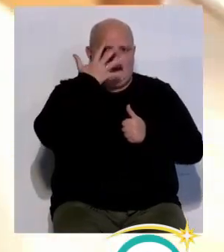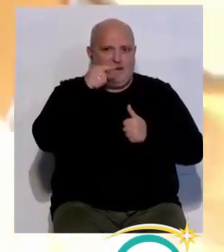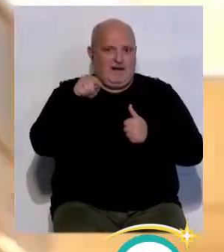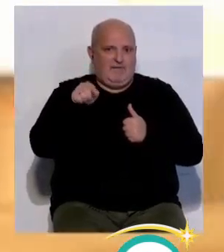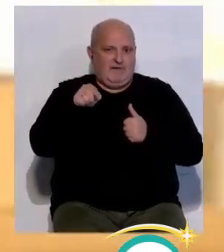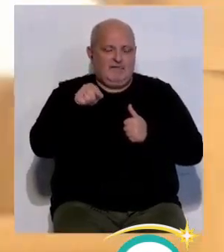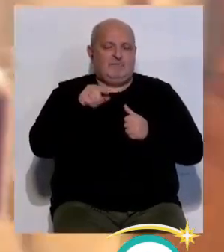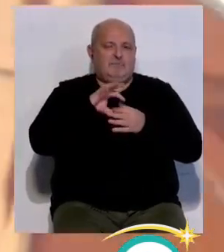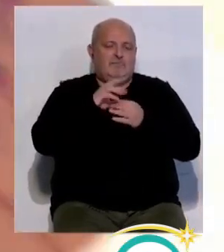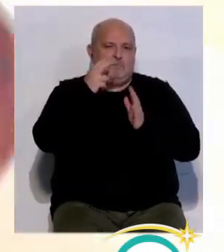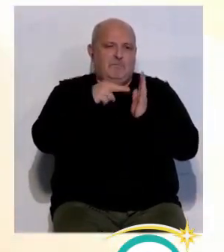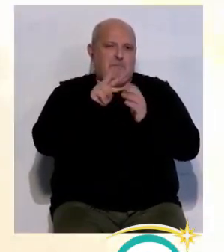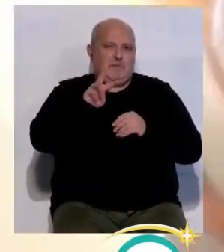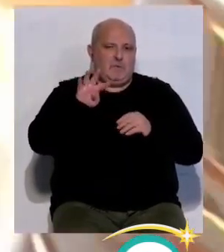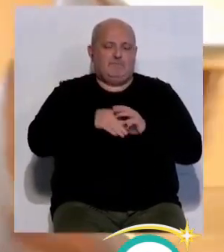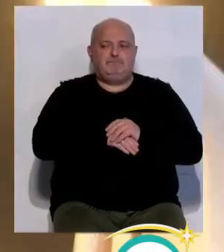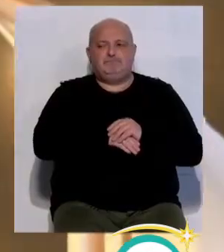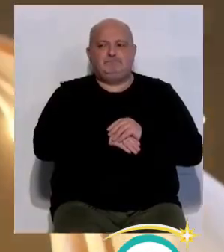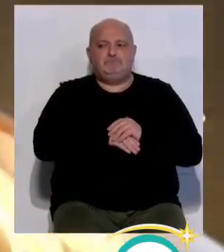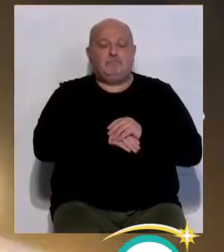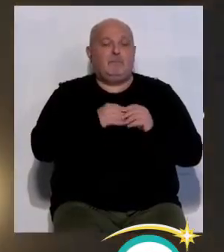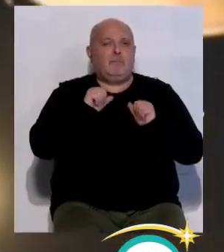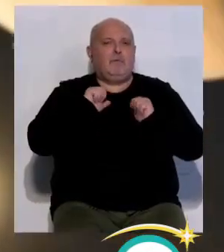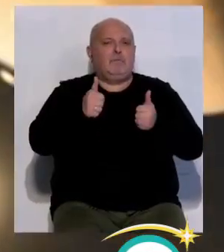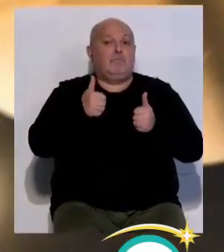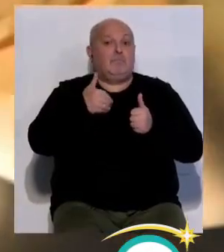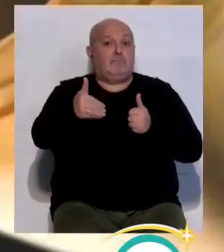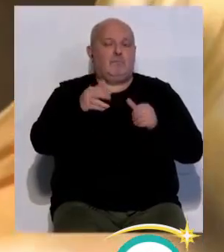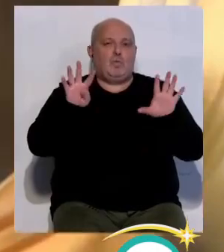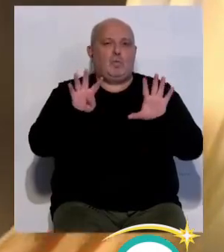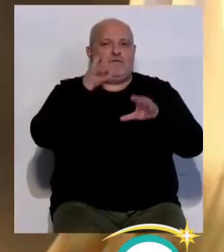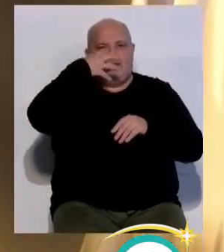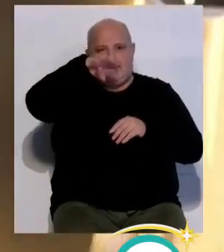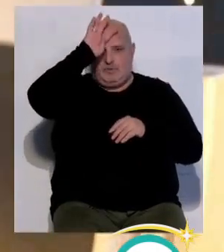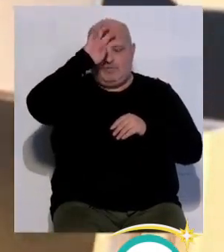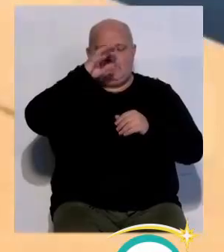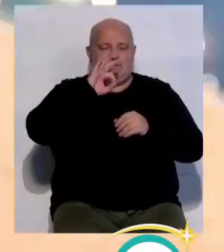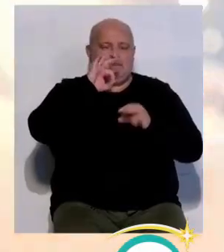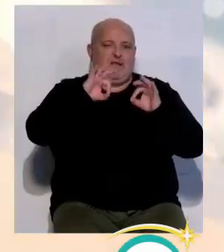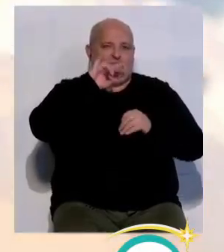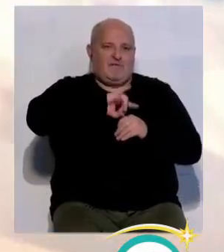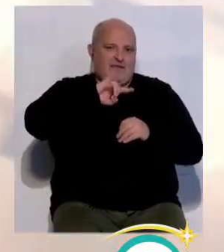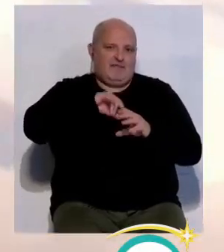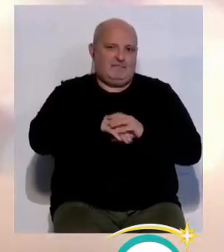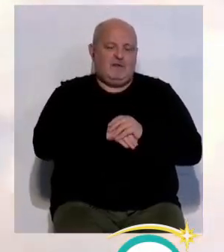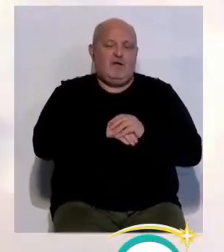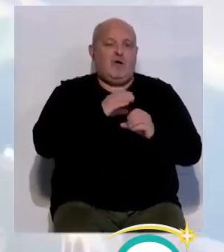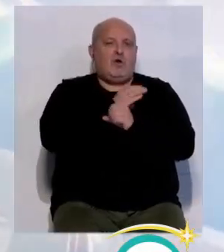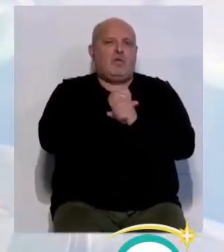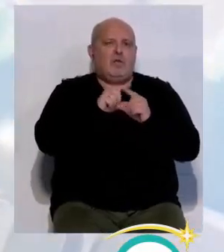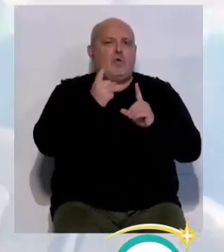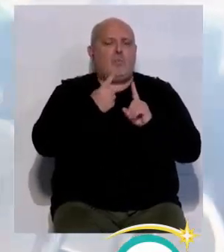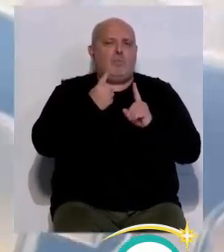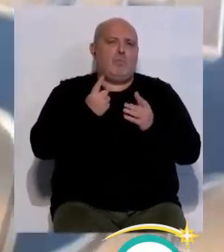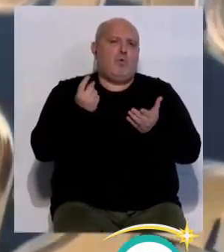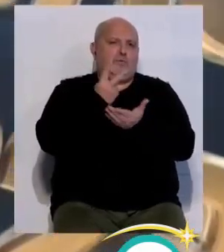agrupaciones carnavalescas de 2024, que dará comienzo el próximo 9 de enero en el Gran Teatro Falla. Onda Cádiz volverá